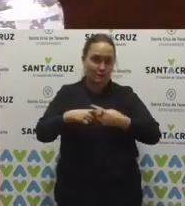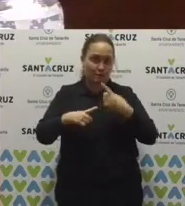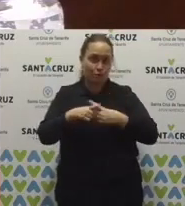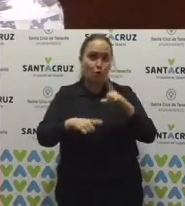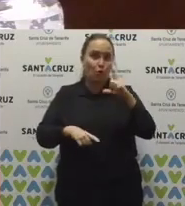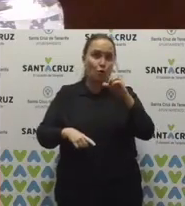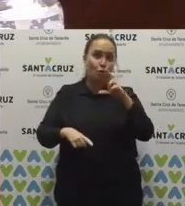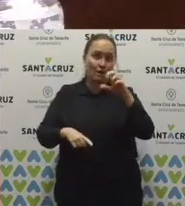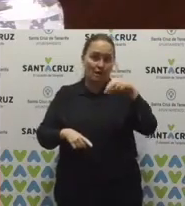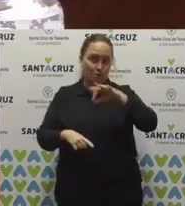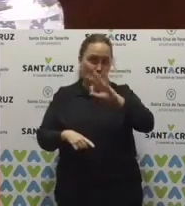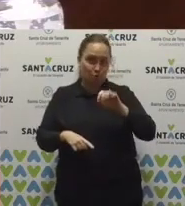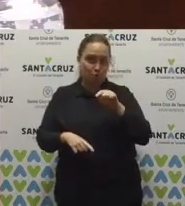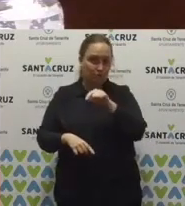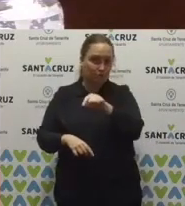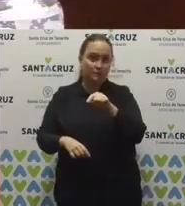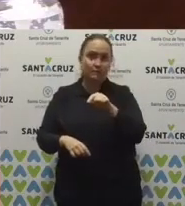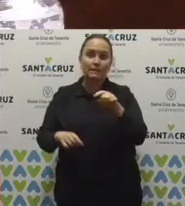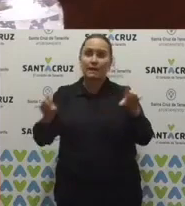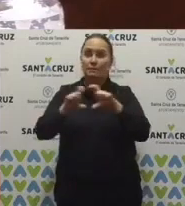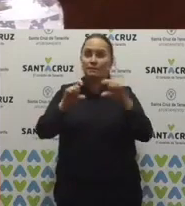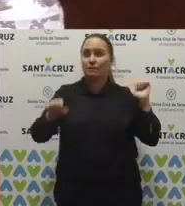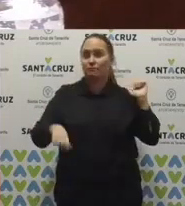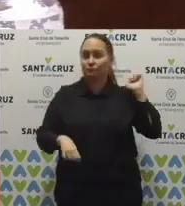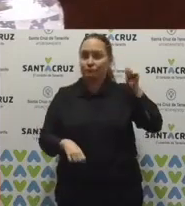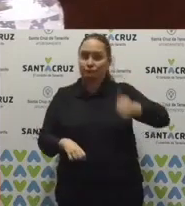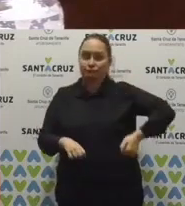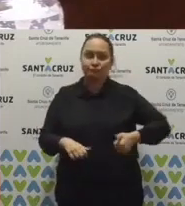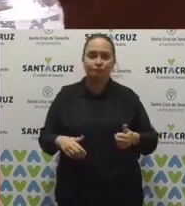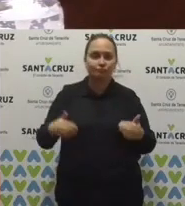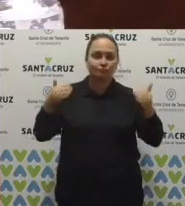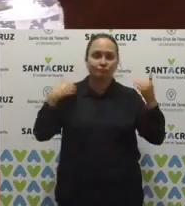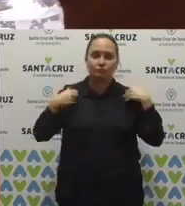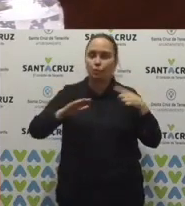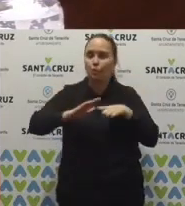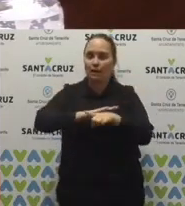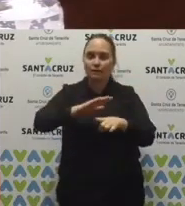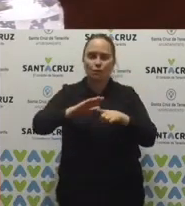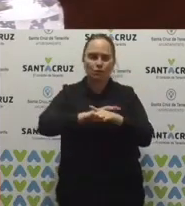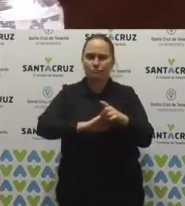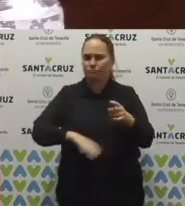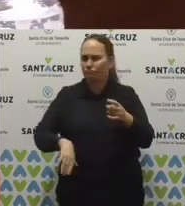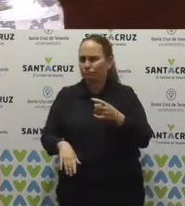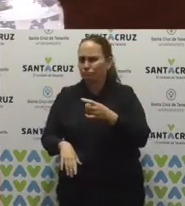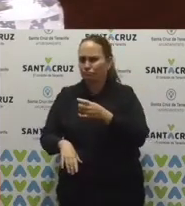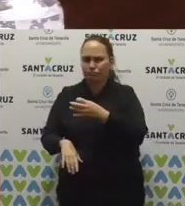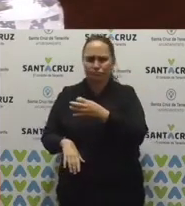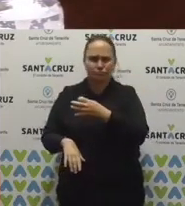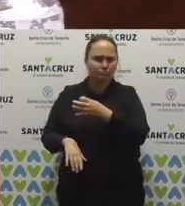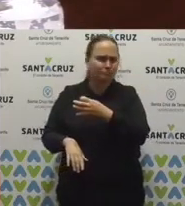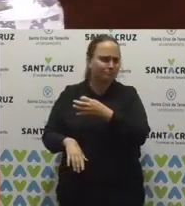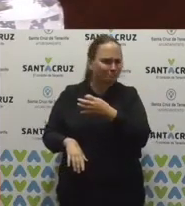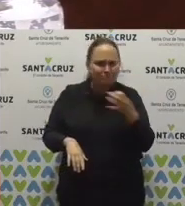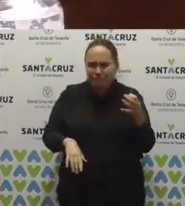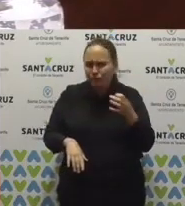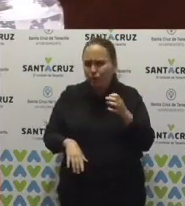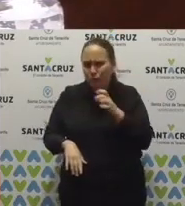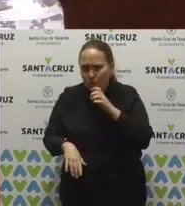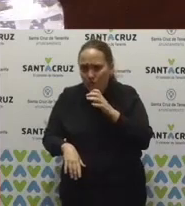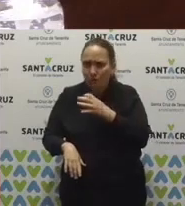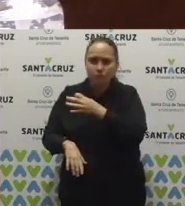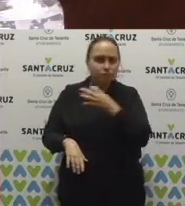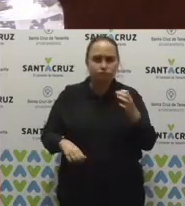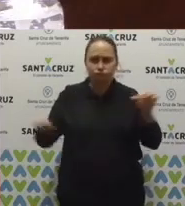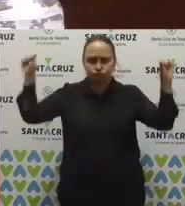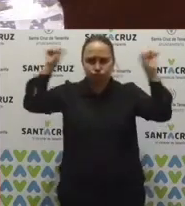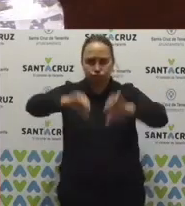que lo ha llevado ha sido una empresa que ha hecho una gestión excepcionalmente deficiente sotec es una